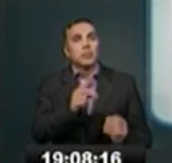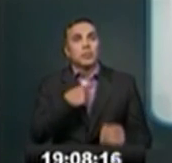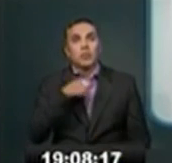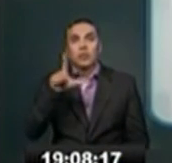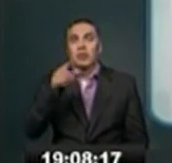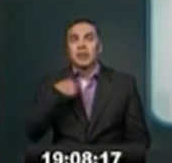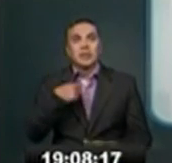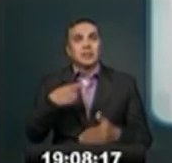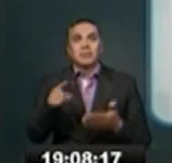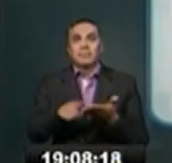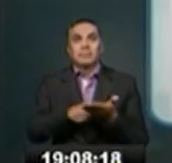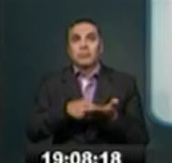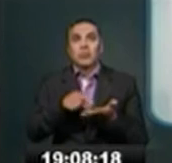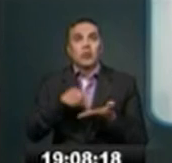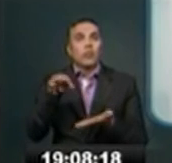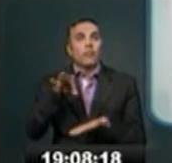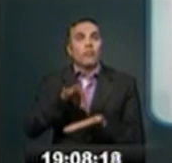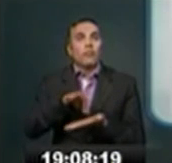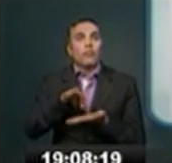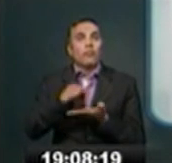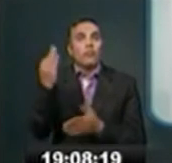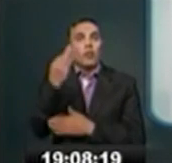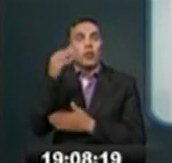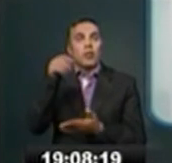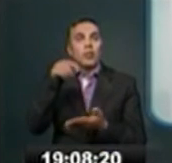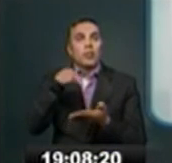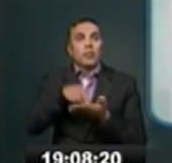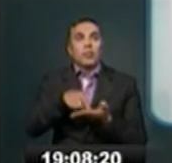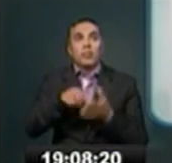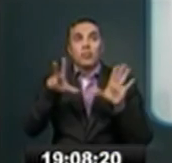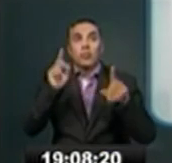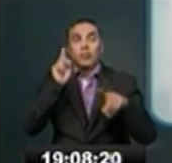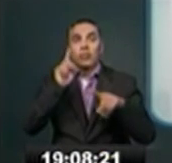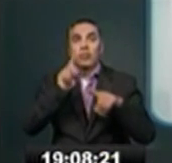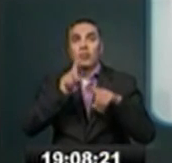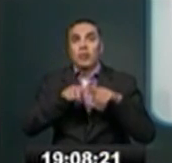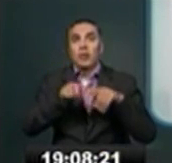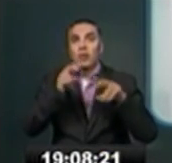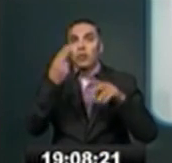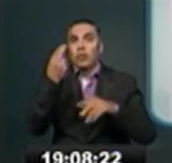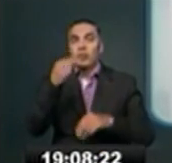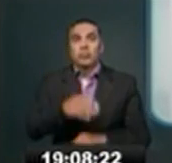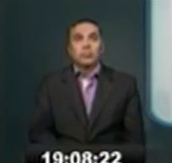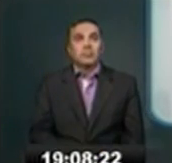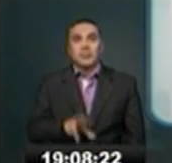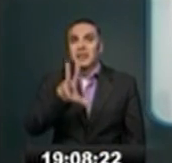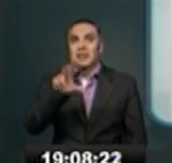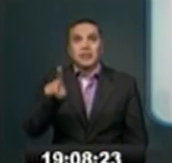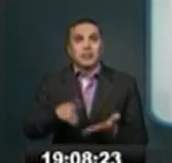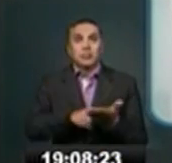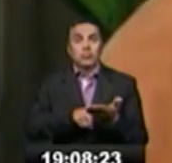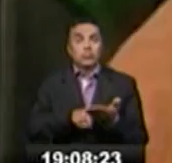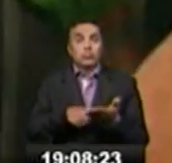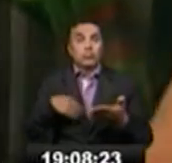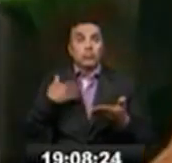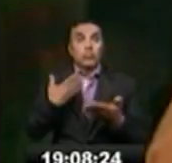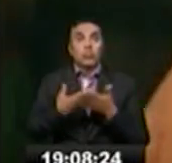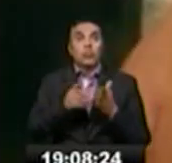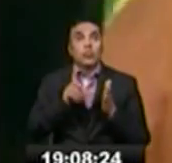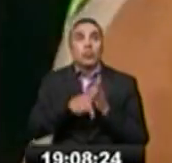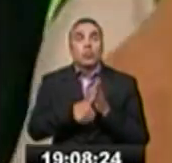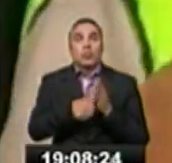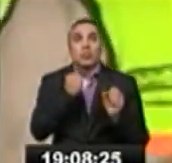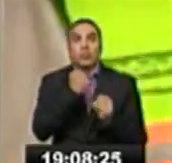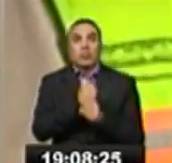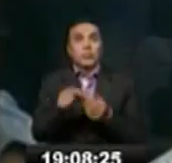una audiencia en la Florida desde las 8 horas con 30 minutos hasta las 12 horas, tres audiencias de corrido. Y más adelante, coordinó